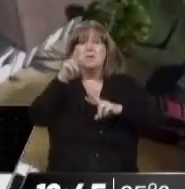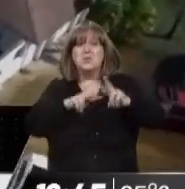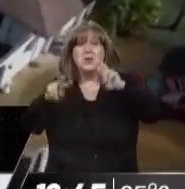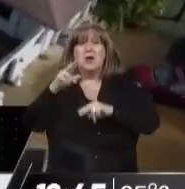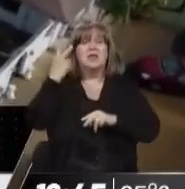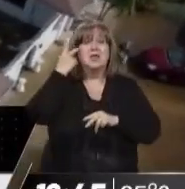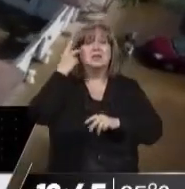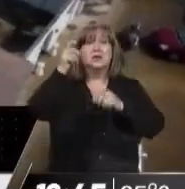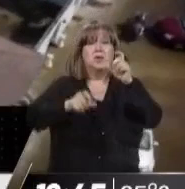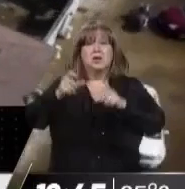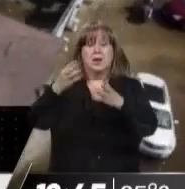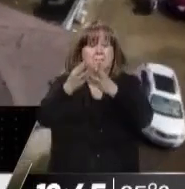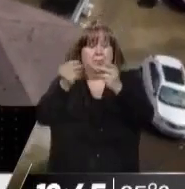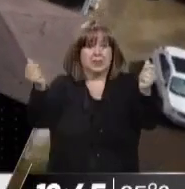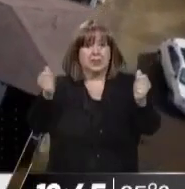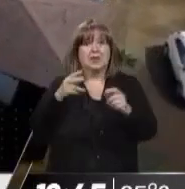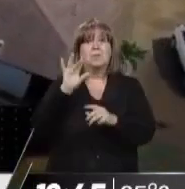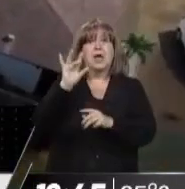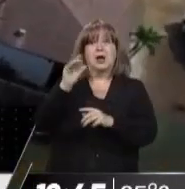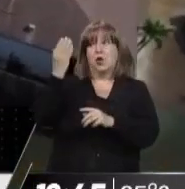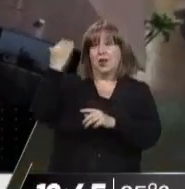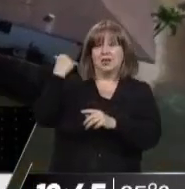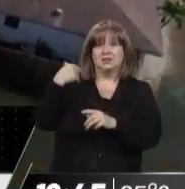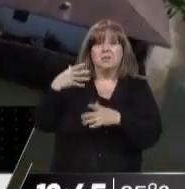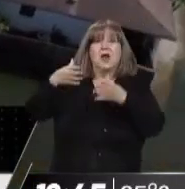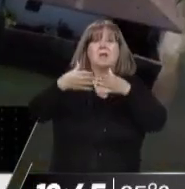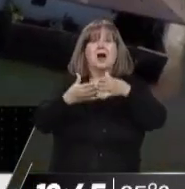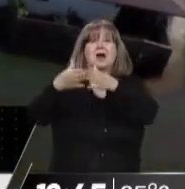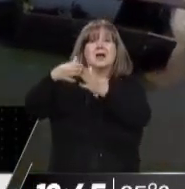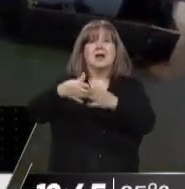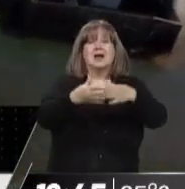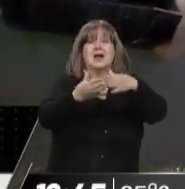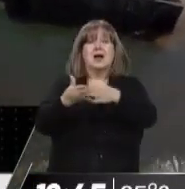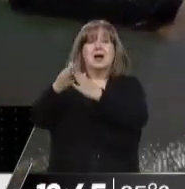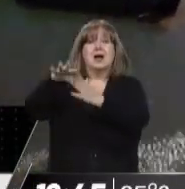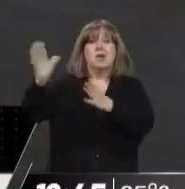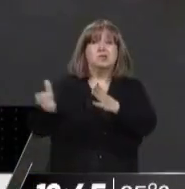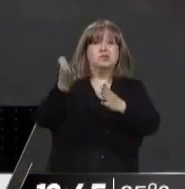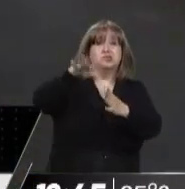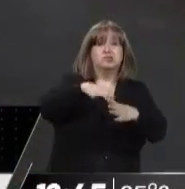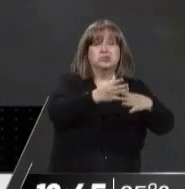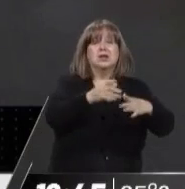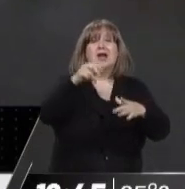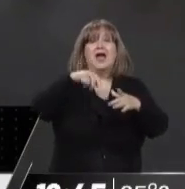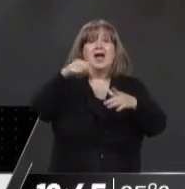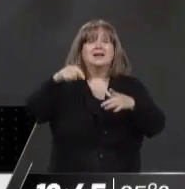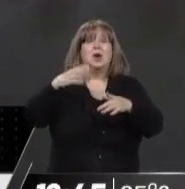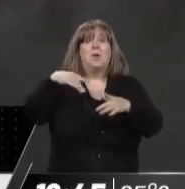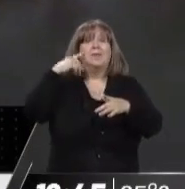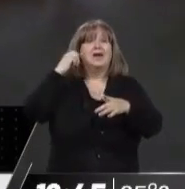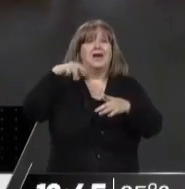de 18 personas desaparecidas el miércoles, luego de que una embarcación de migrantes naufragara cerca del archipiélago de Los